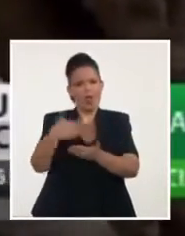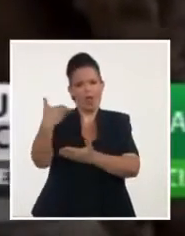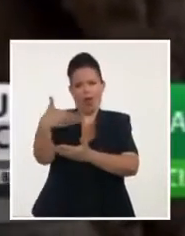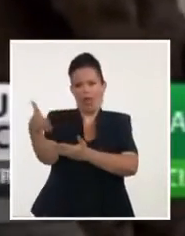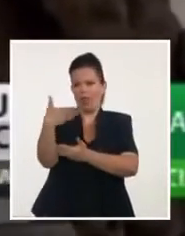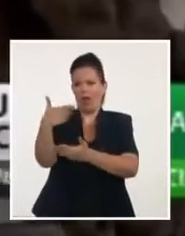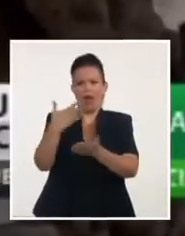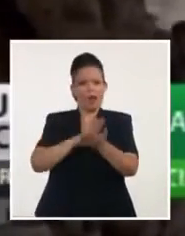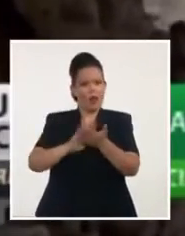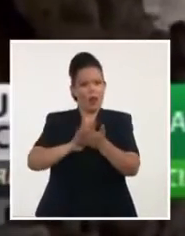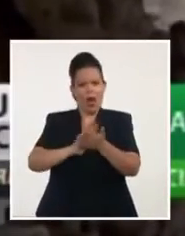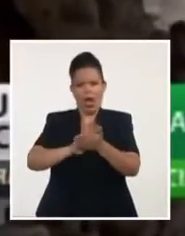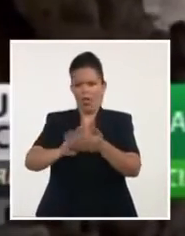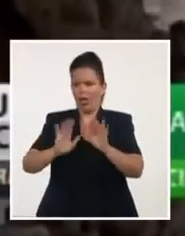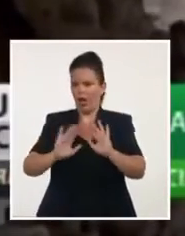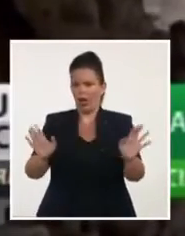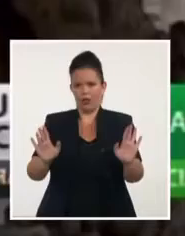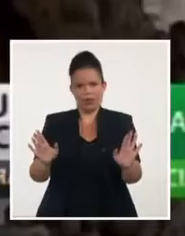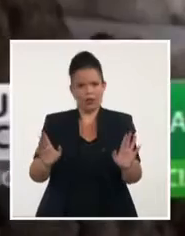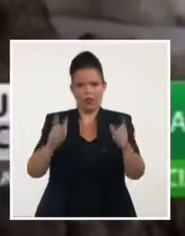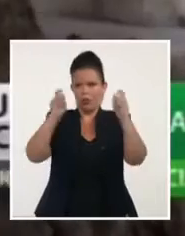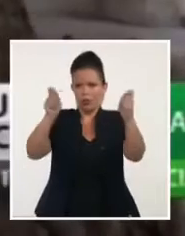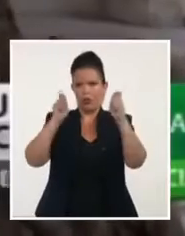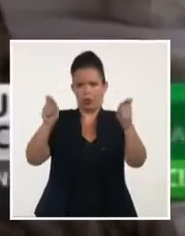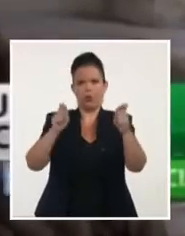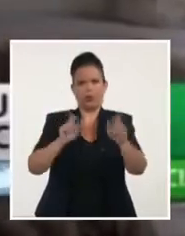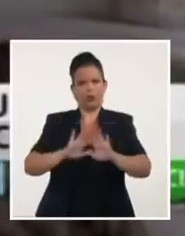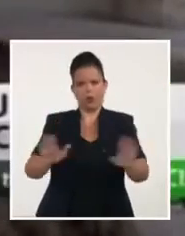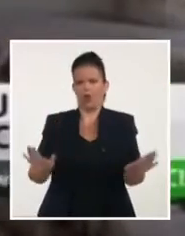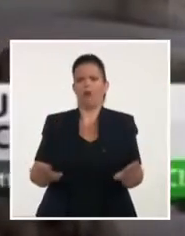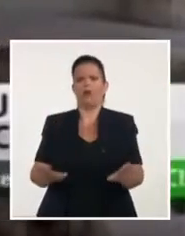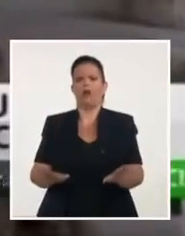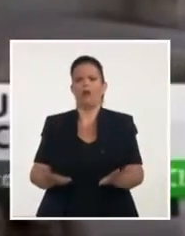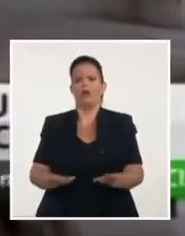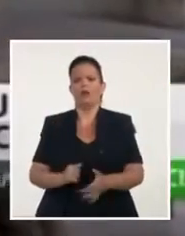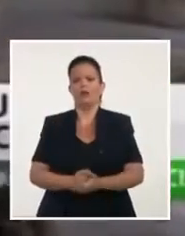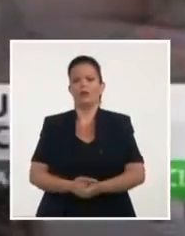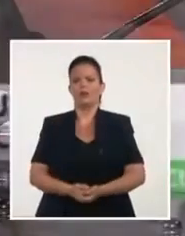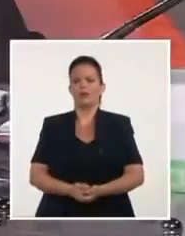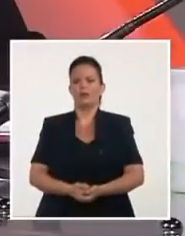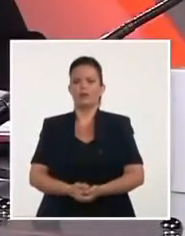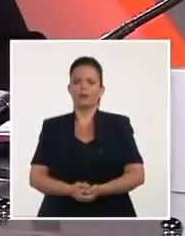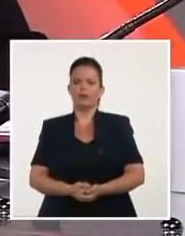¿no? Se contrastaba una y otra.